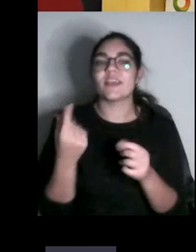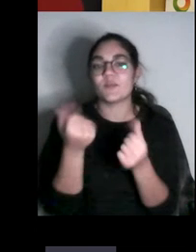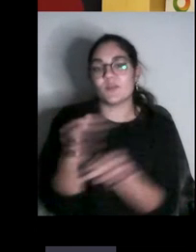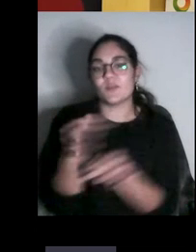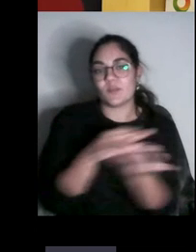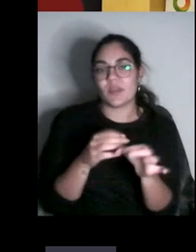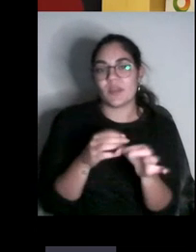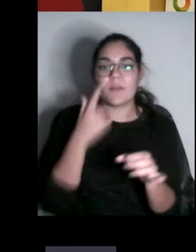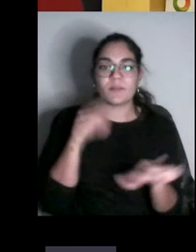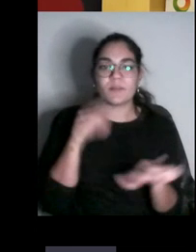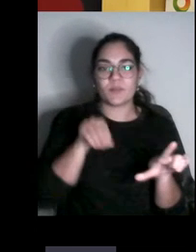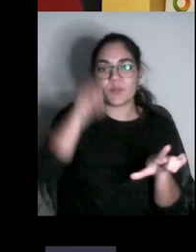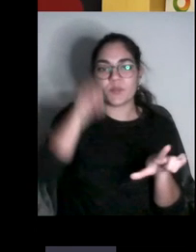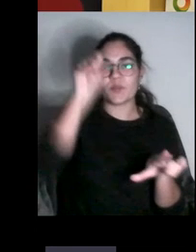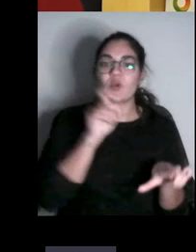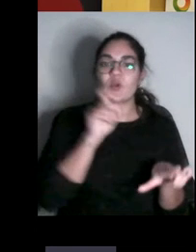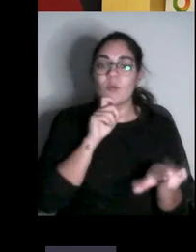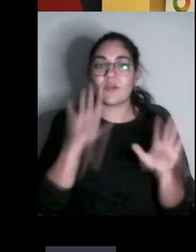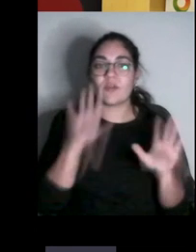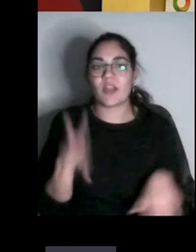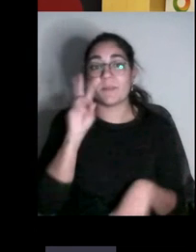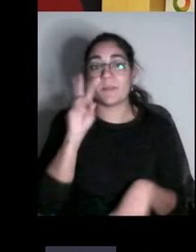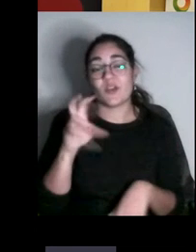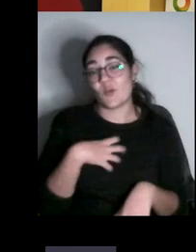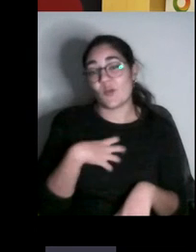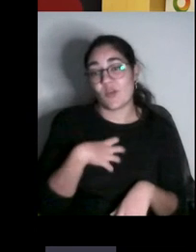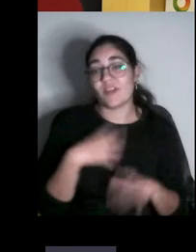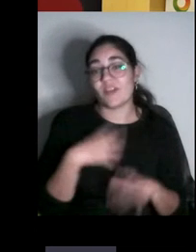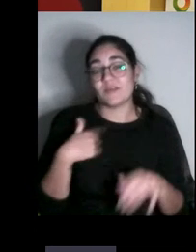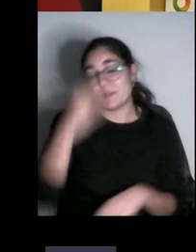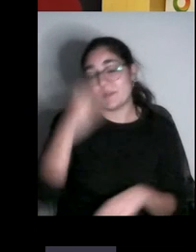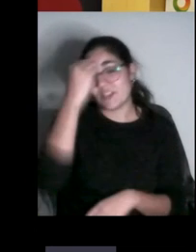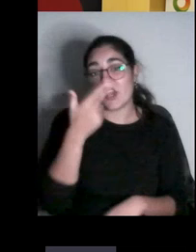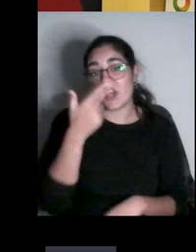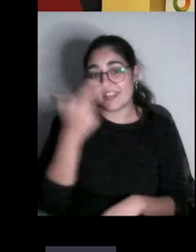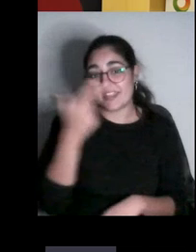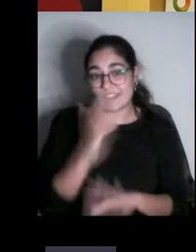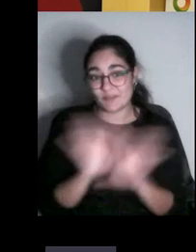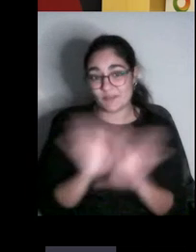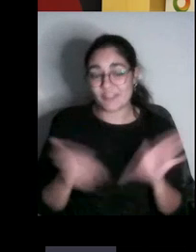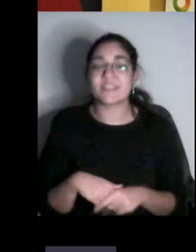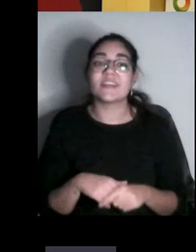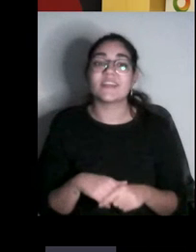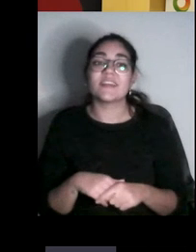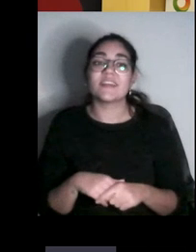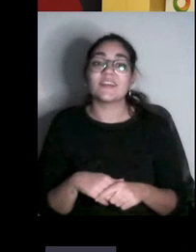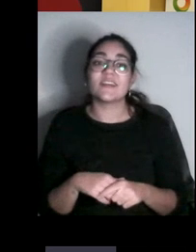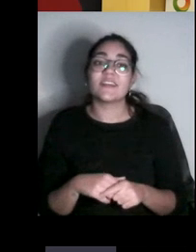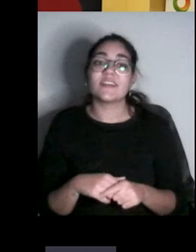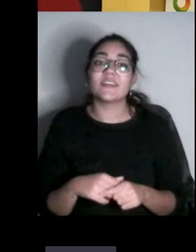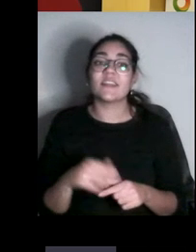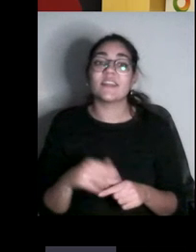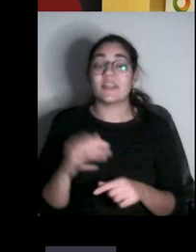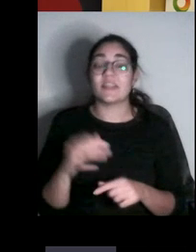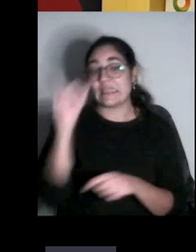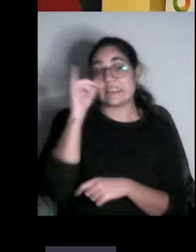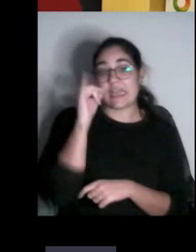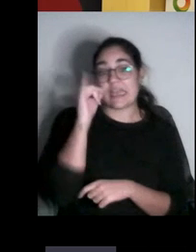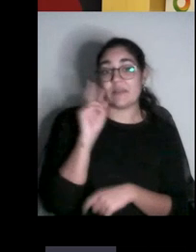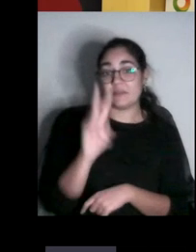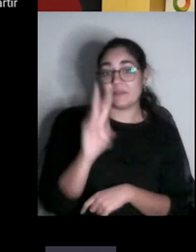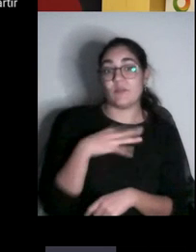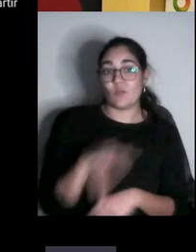que me podéis ver que voy a ser interesante y bueno pues nada más os dejamos nuestro instauran conseguiréis